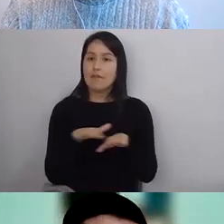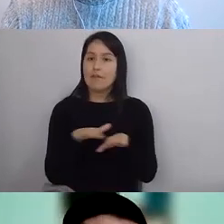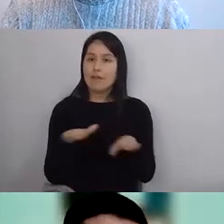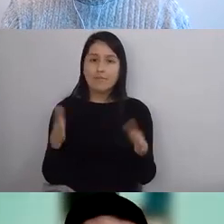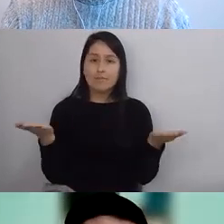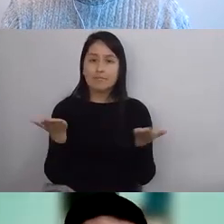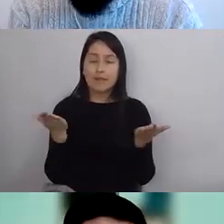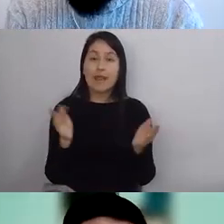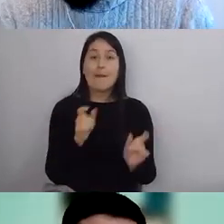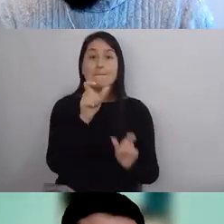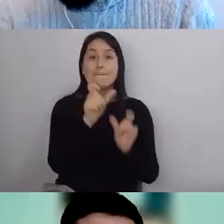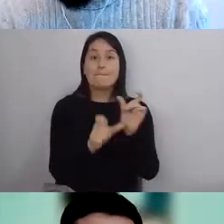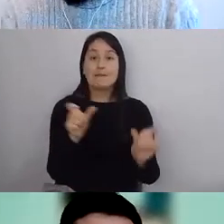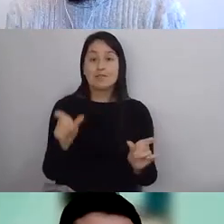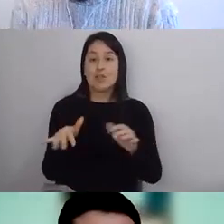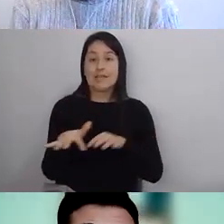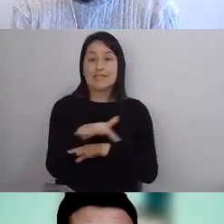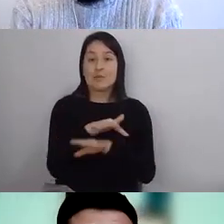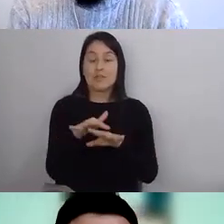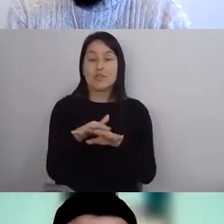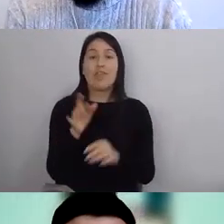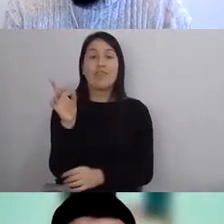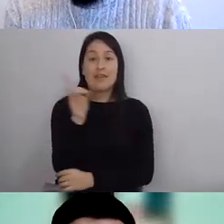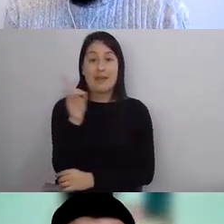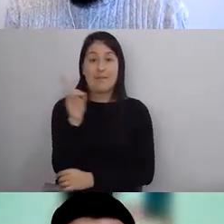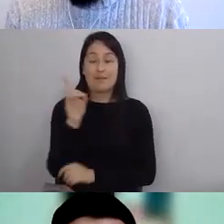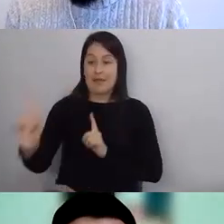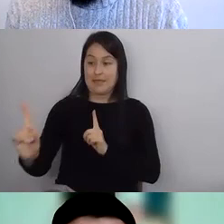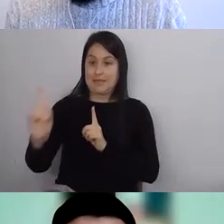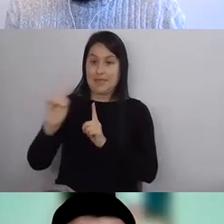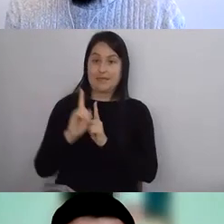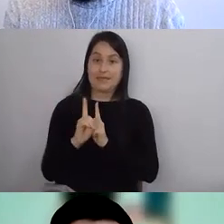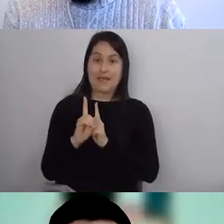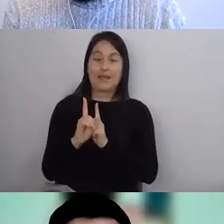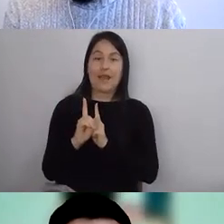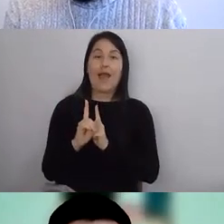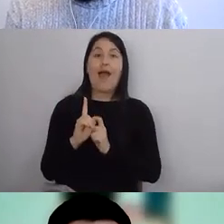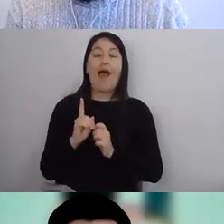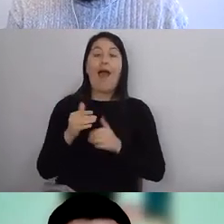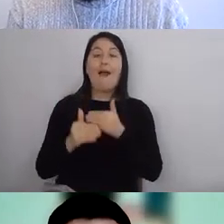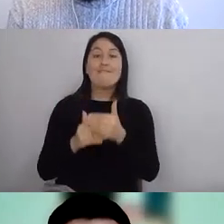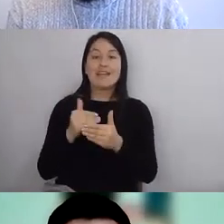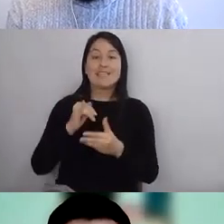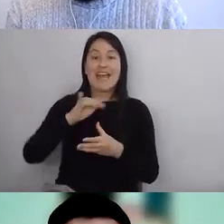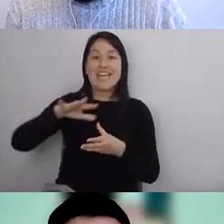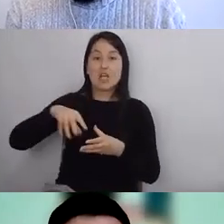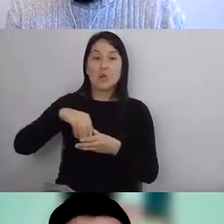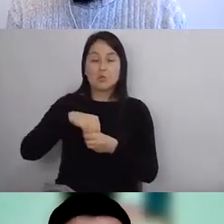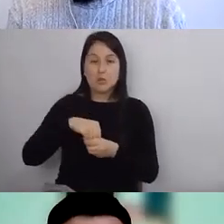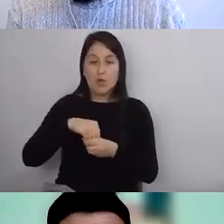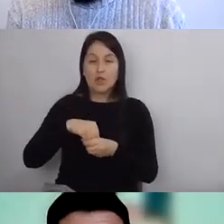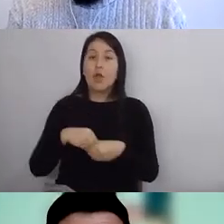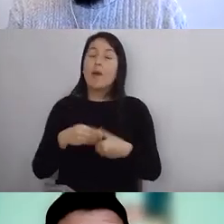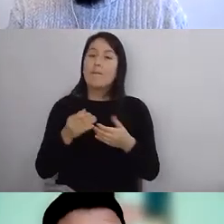las personas en situación de discapacidad se acercan a nuestra organización Avanza Inclusión, es por un lado para que